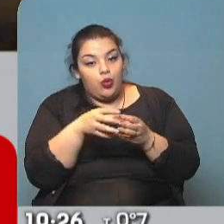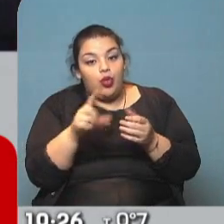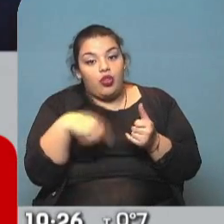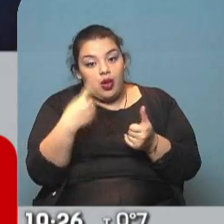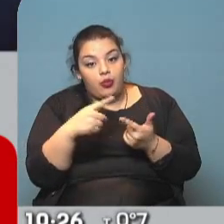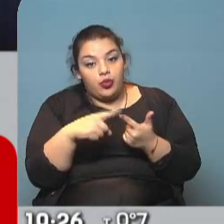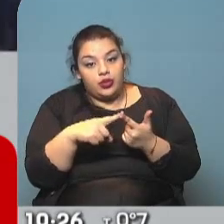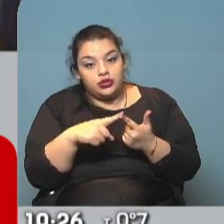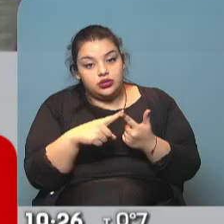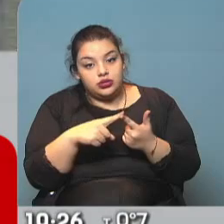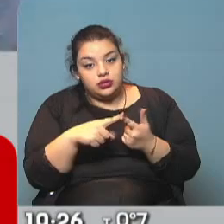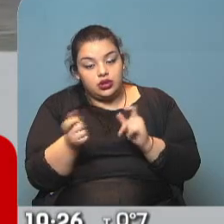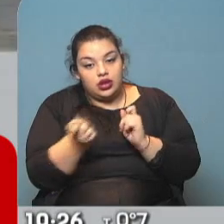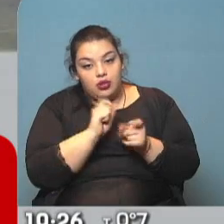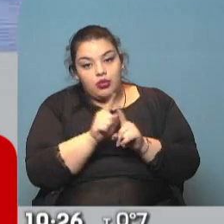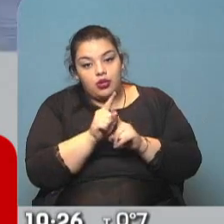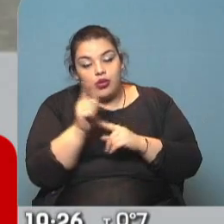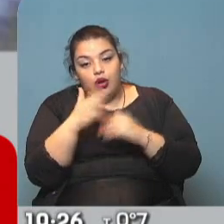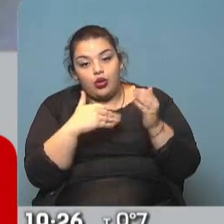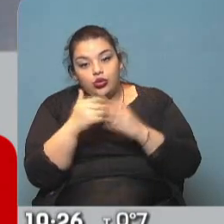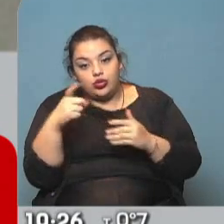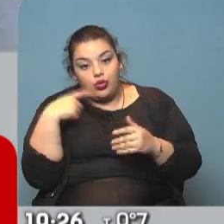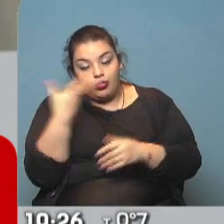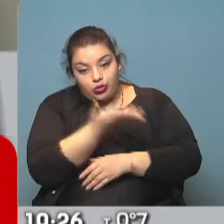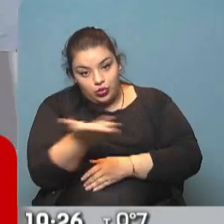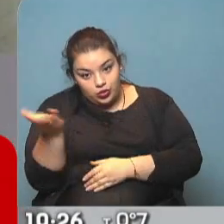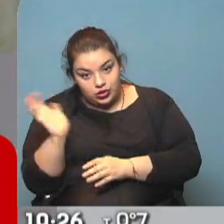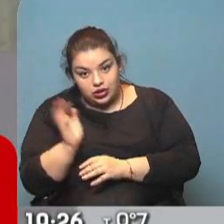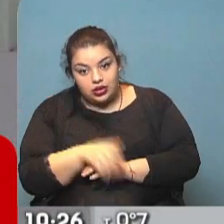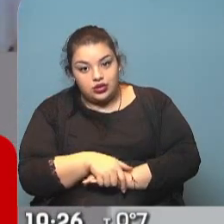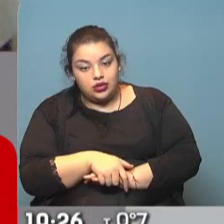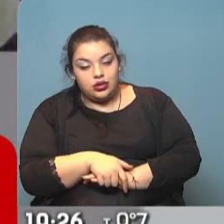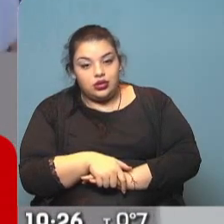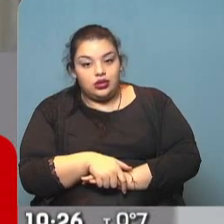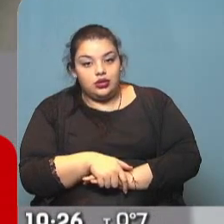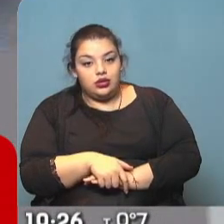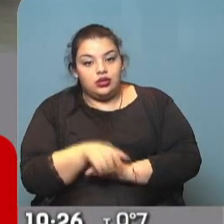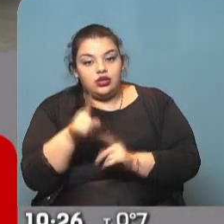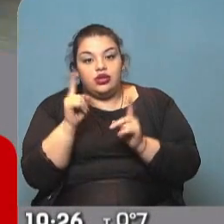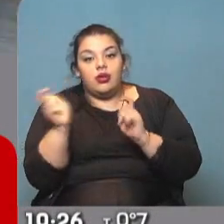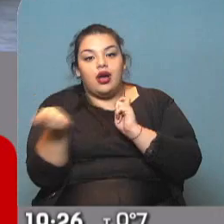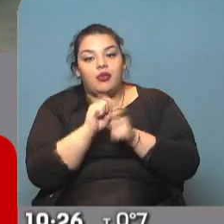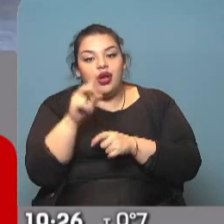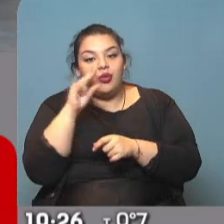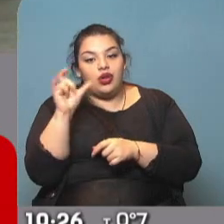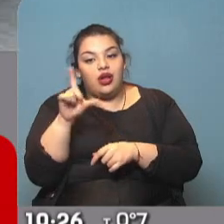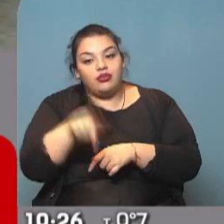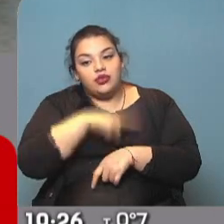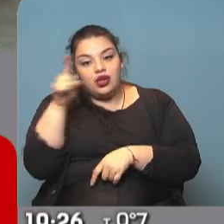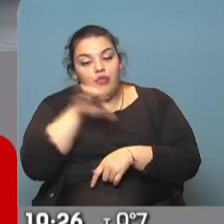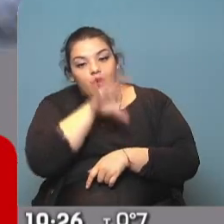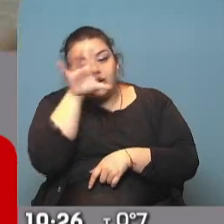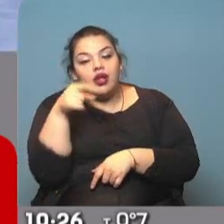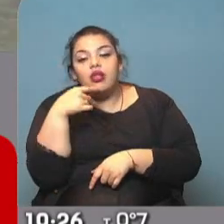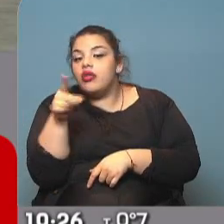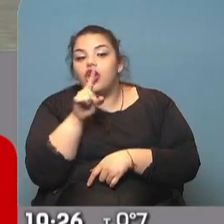el recorte va a estar en la obra pública y eso va a complicar el capital político de Vidal en la provincia. Claro, prometen no frenar ninguna